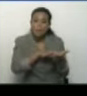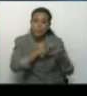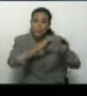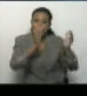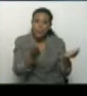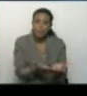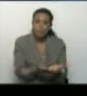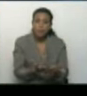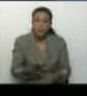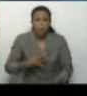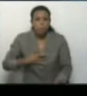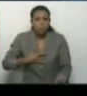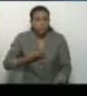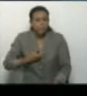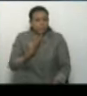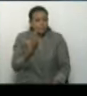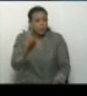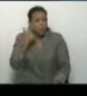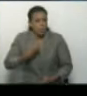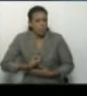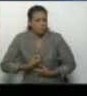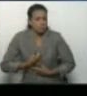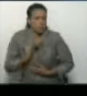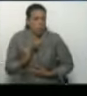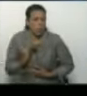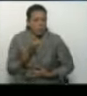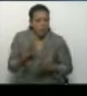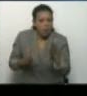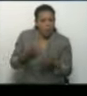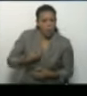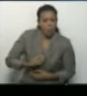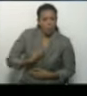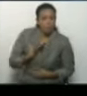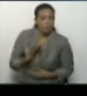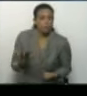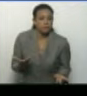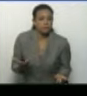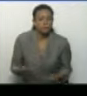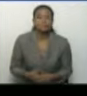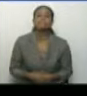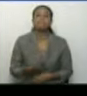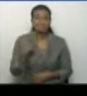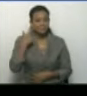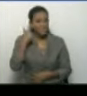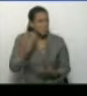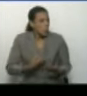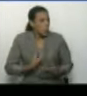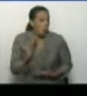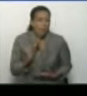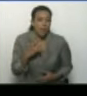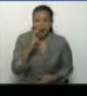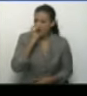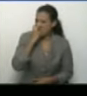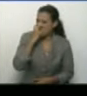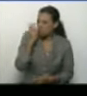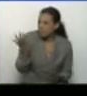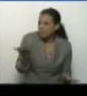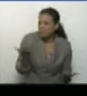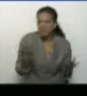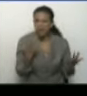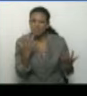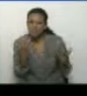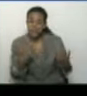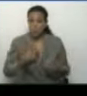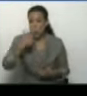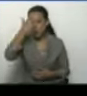de dónde les nació a ustedes esta vocación por la robótica? Bueno, yo siempre digo que esto nace de la curiosidad. En mi